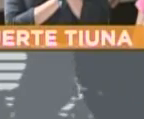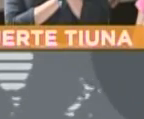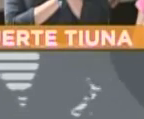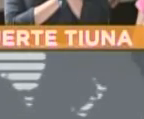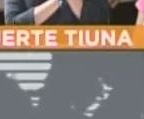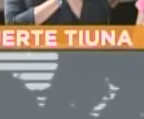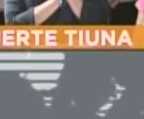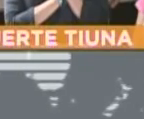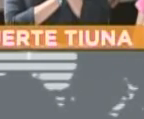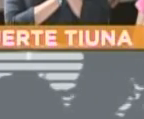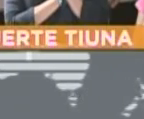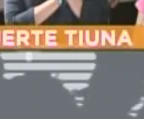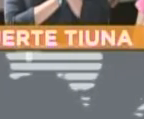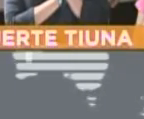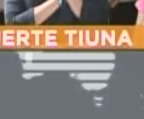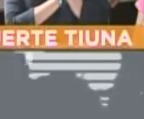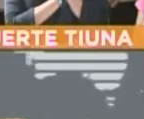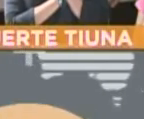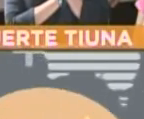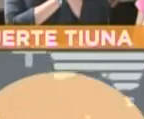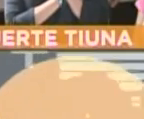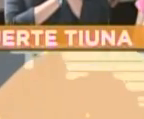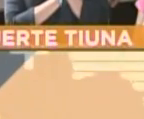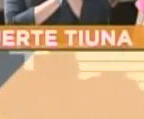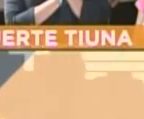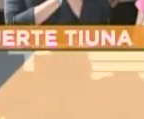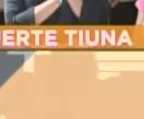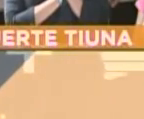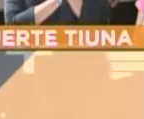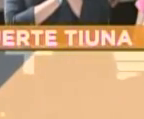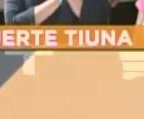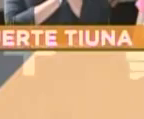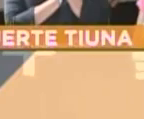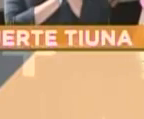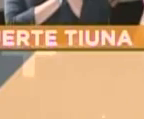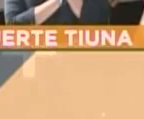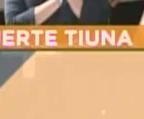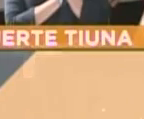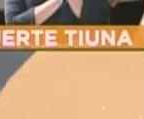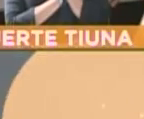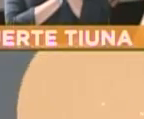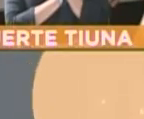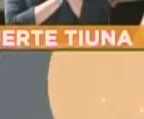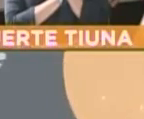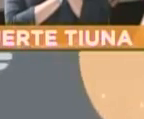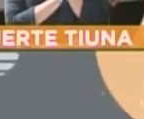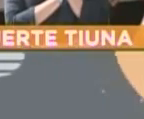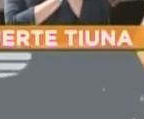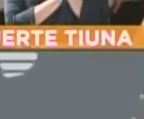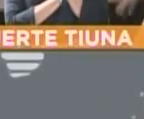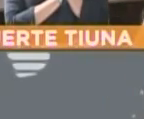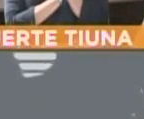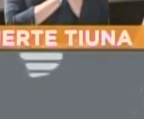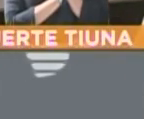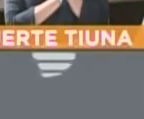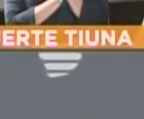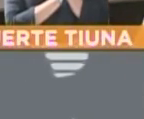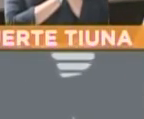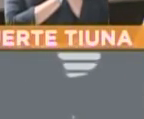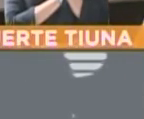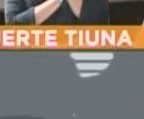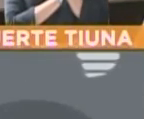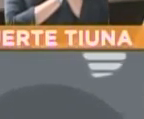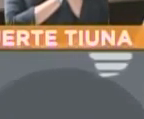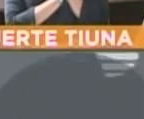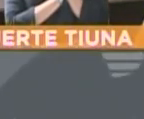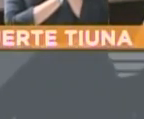impuestos, sale de los ingresos en divisa, estirando hasta el último centavito de dólar, porque esos equipos